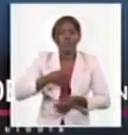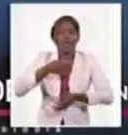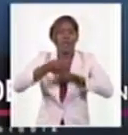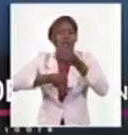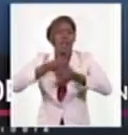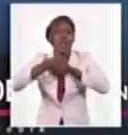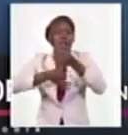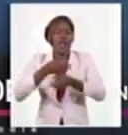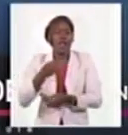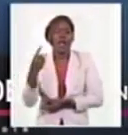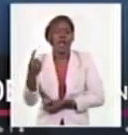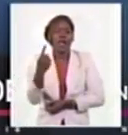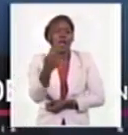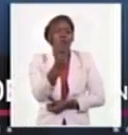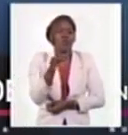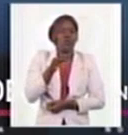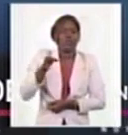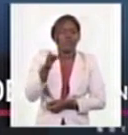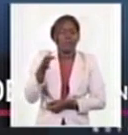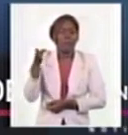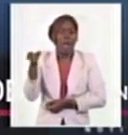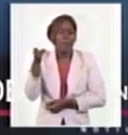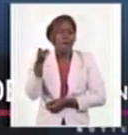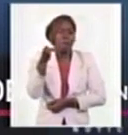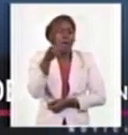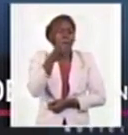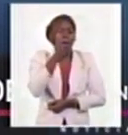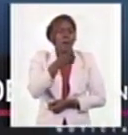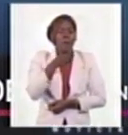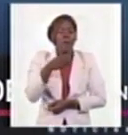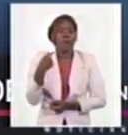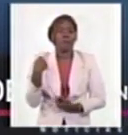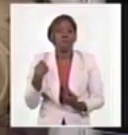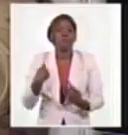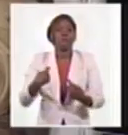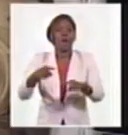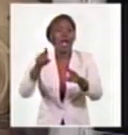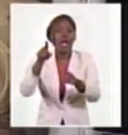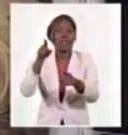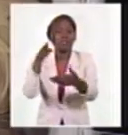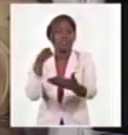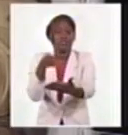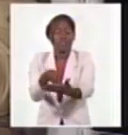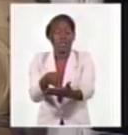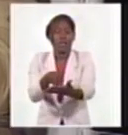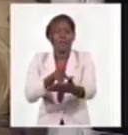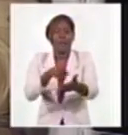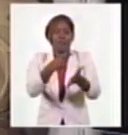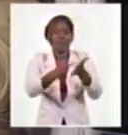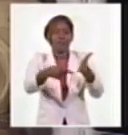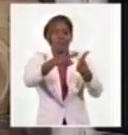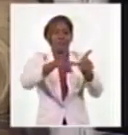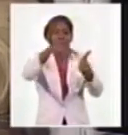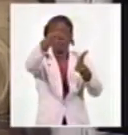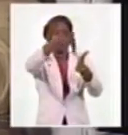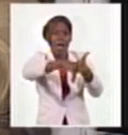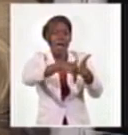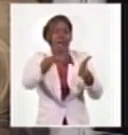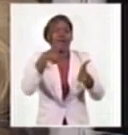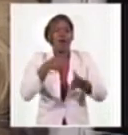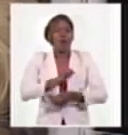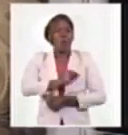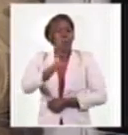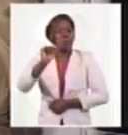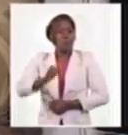va desnaturalizando el sentido de la política real y se pone en función de las imágenes que quieren proyectar